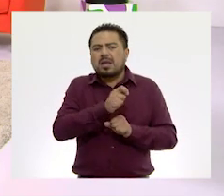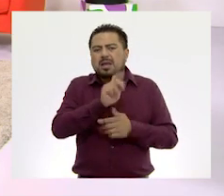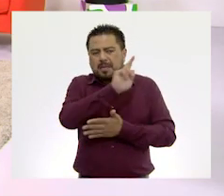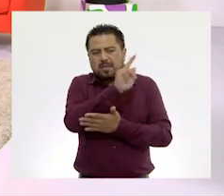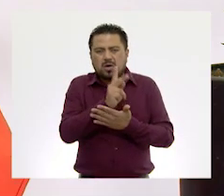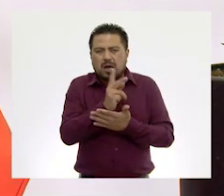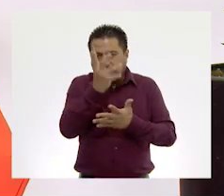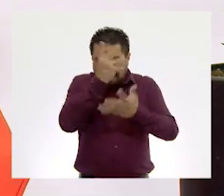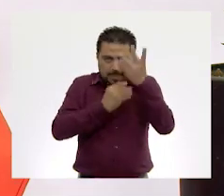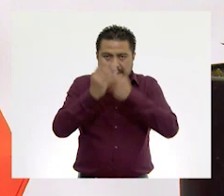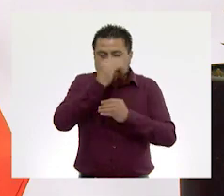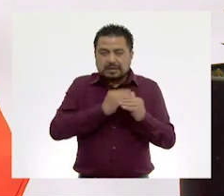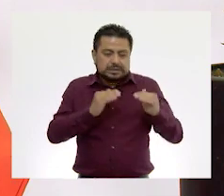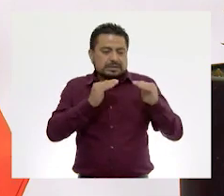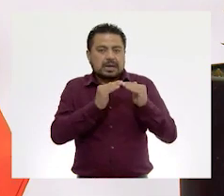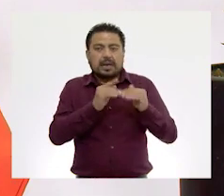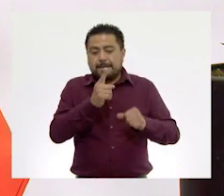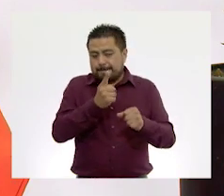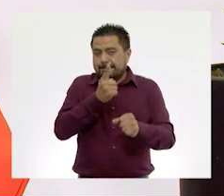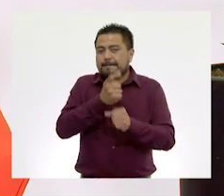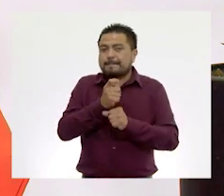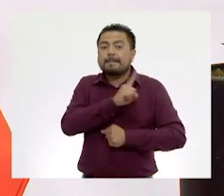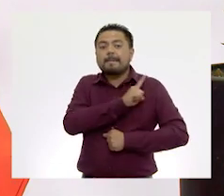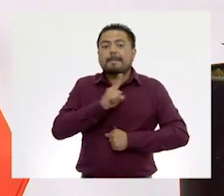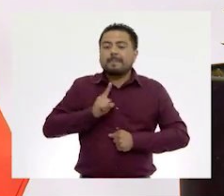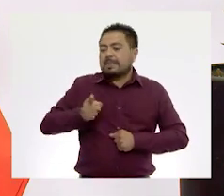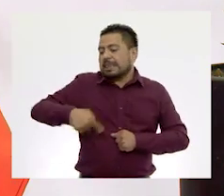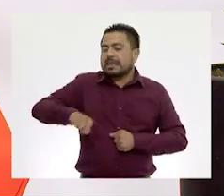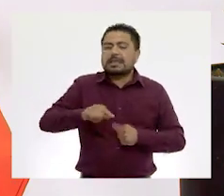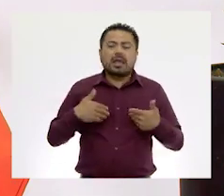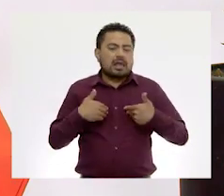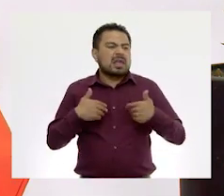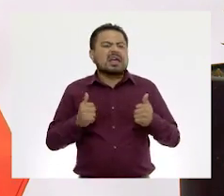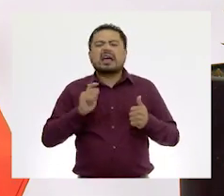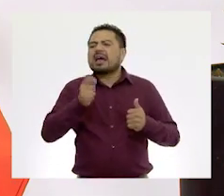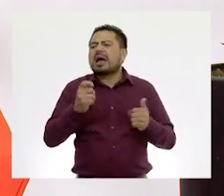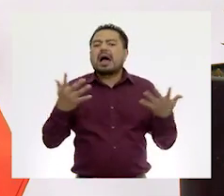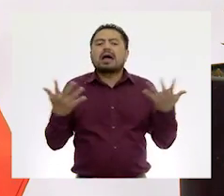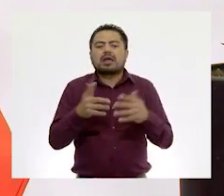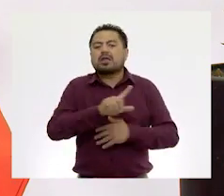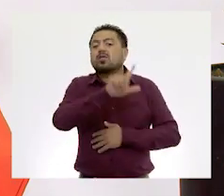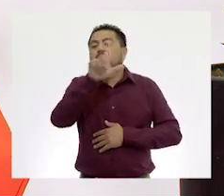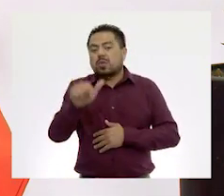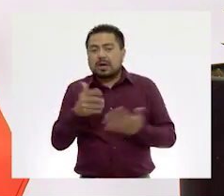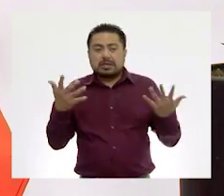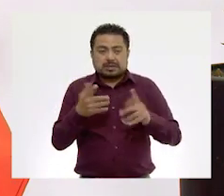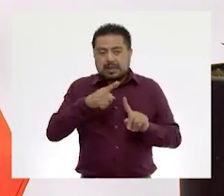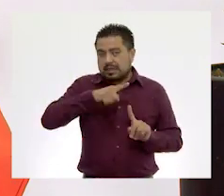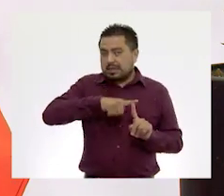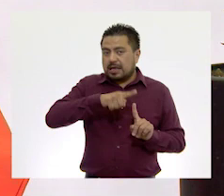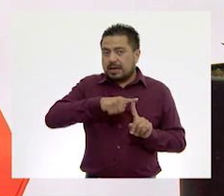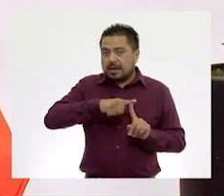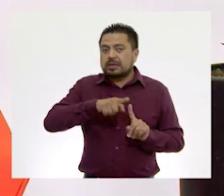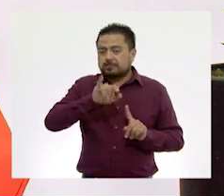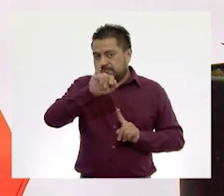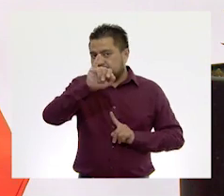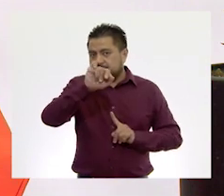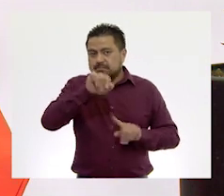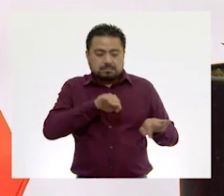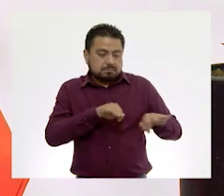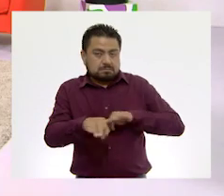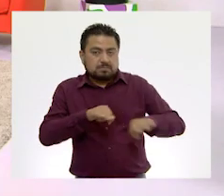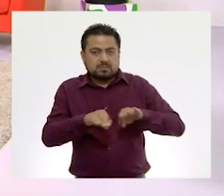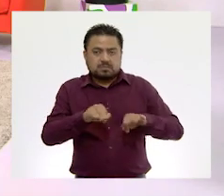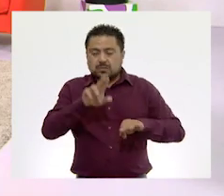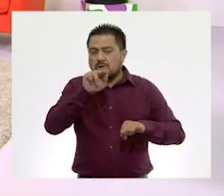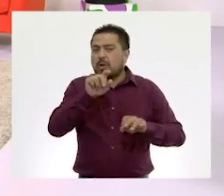programa de Aprende en Casa, pues primero que entiendan lo que tienen que hacer y luego hacer la tarea, pero pues sí, o sea, el trabajo